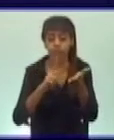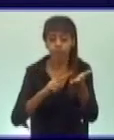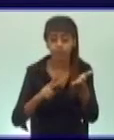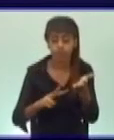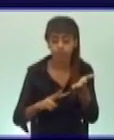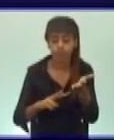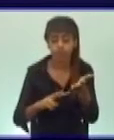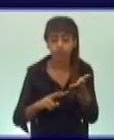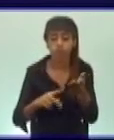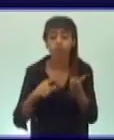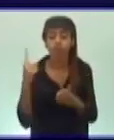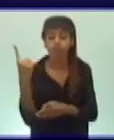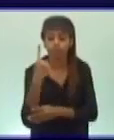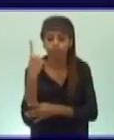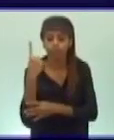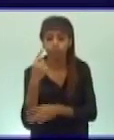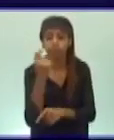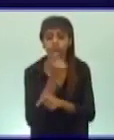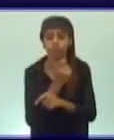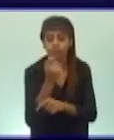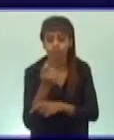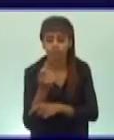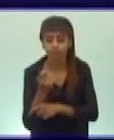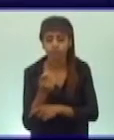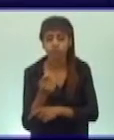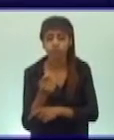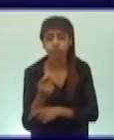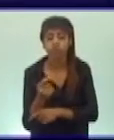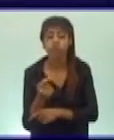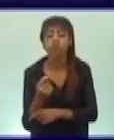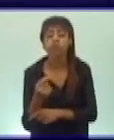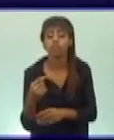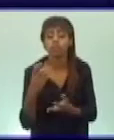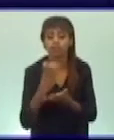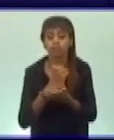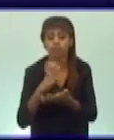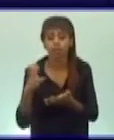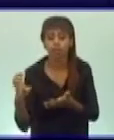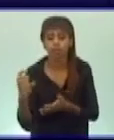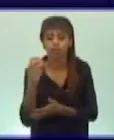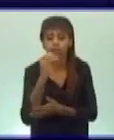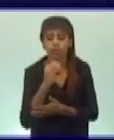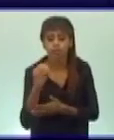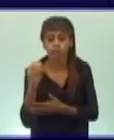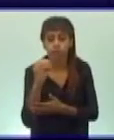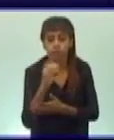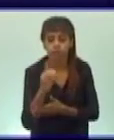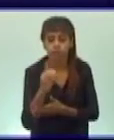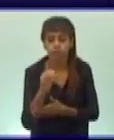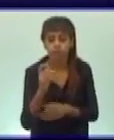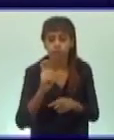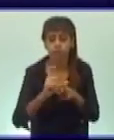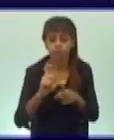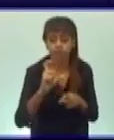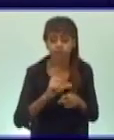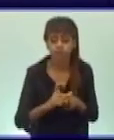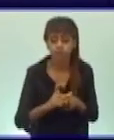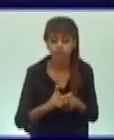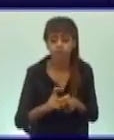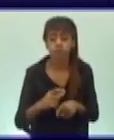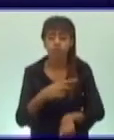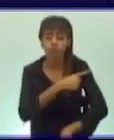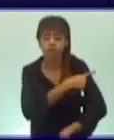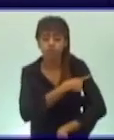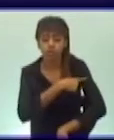la enseñanza. Se establece la educación obrera campesina, la secundaria básica y la facultad obrera campesina